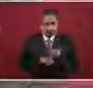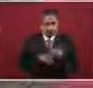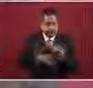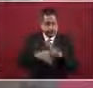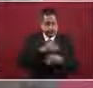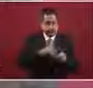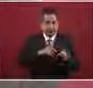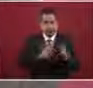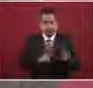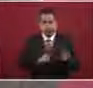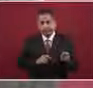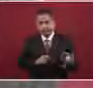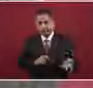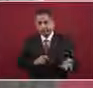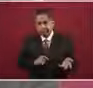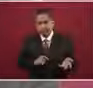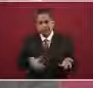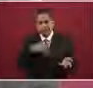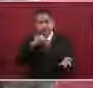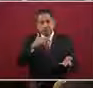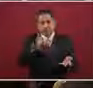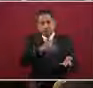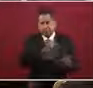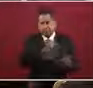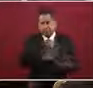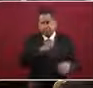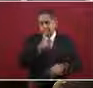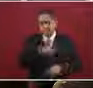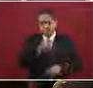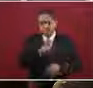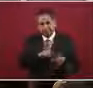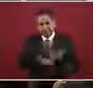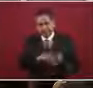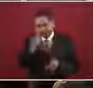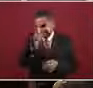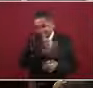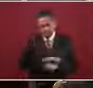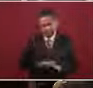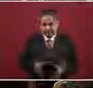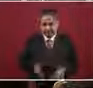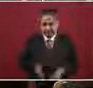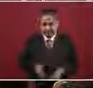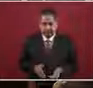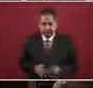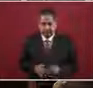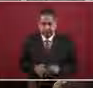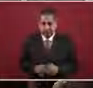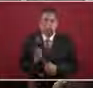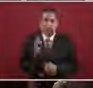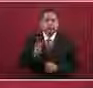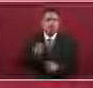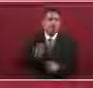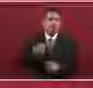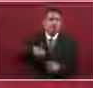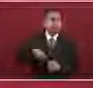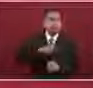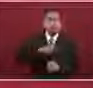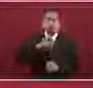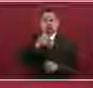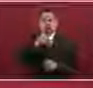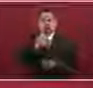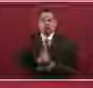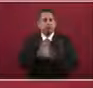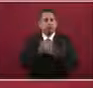totalmente echado a perder por la corrupción. Entonces, esto ha servido a que